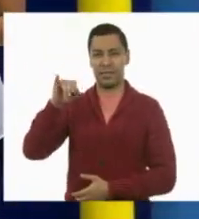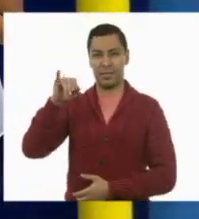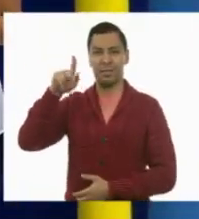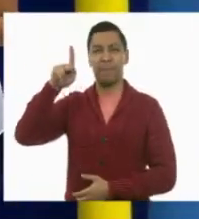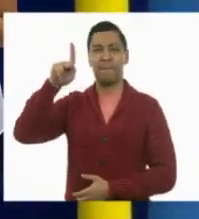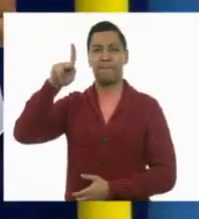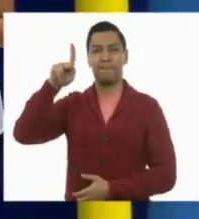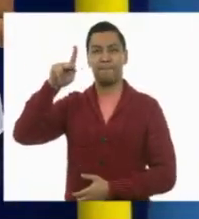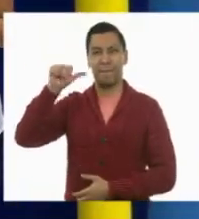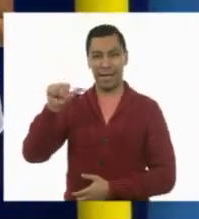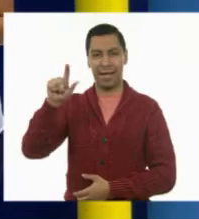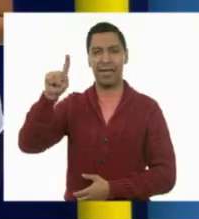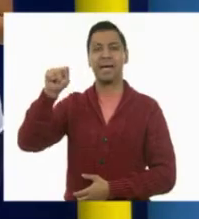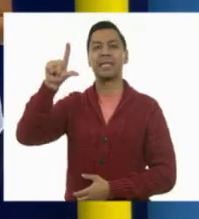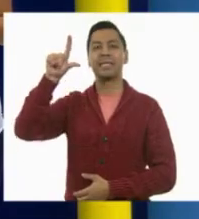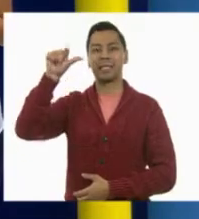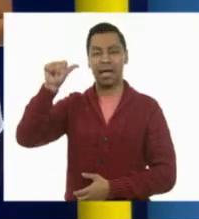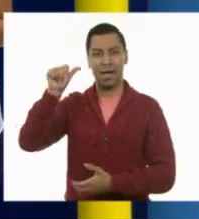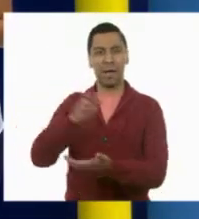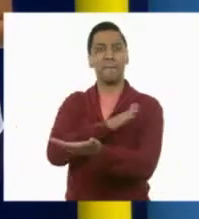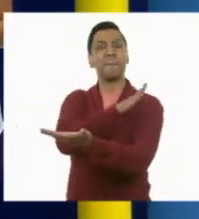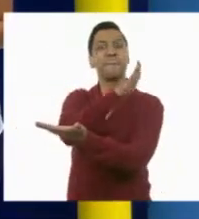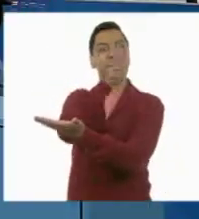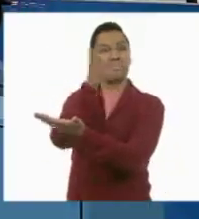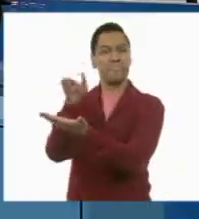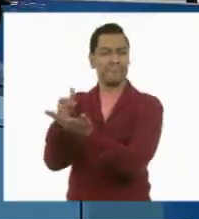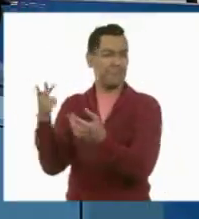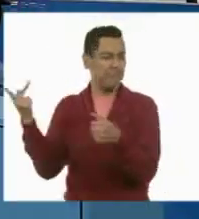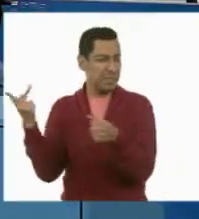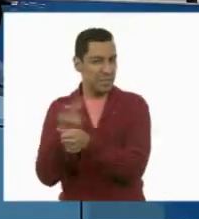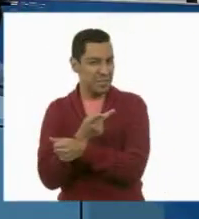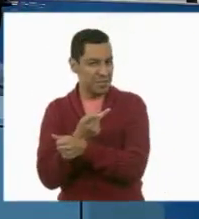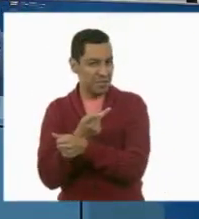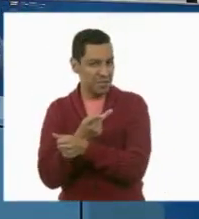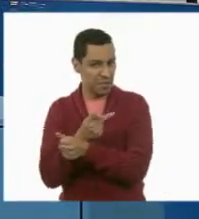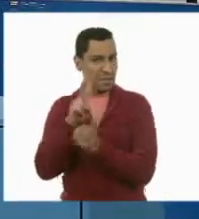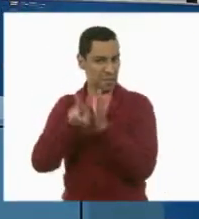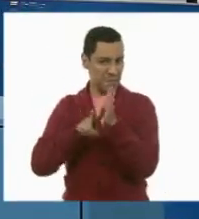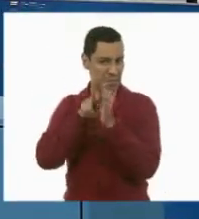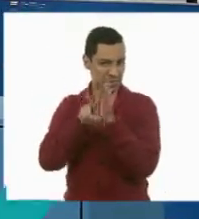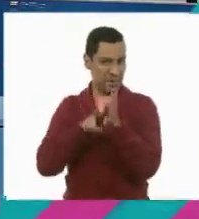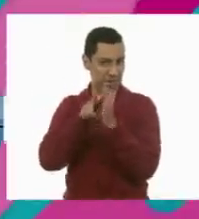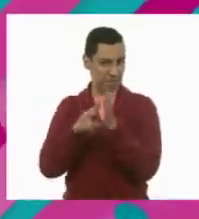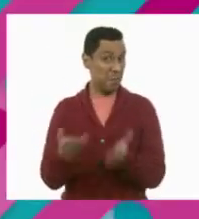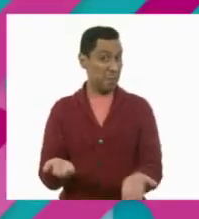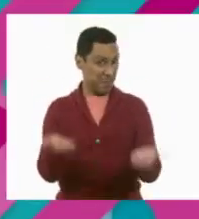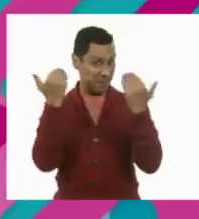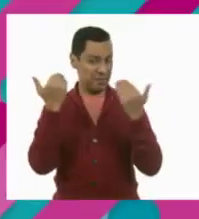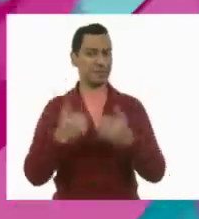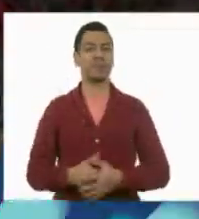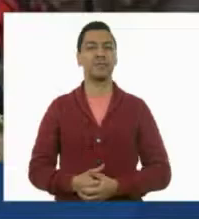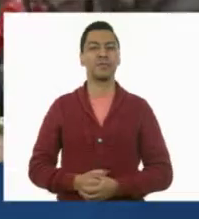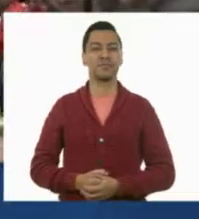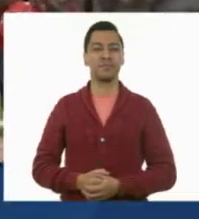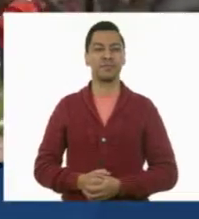muchísima atención. Y mientras nosotros jugamos un ratito, vamos a ver ese video, ¿vale? Sí. Sí.